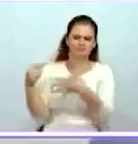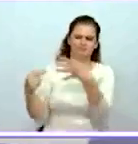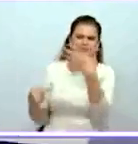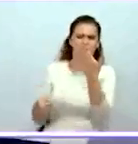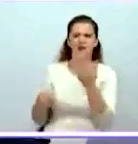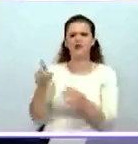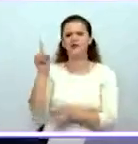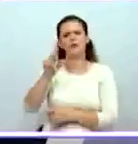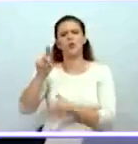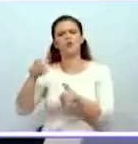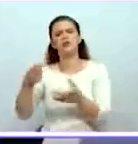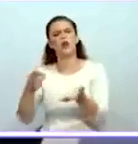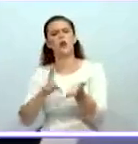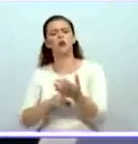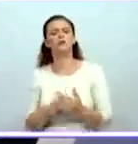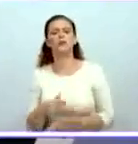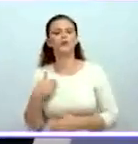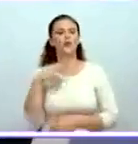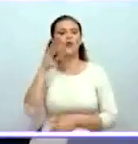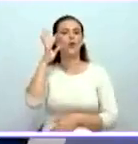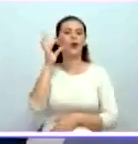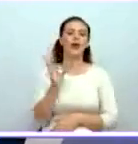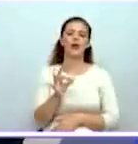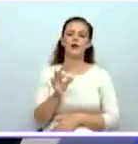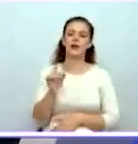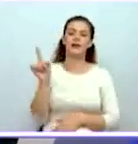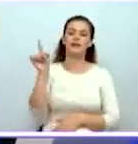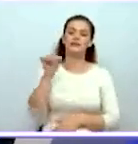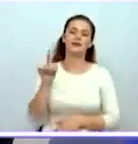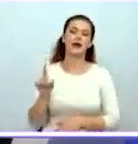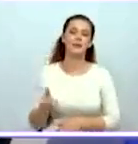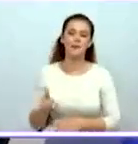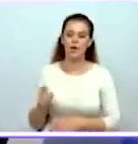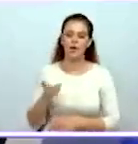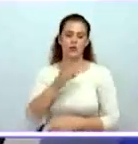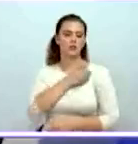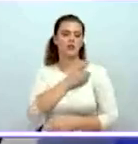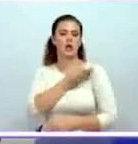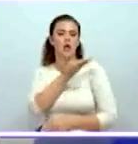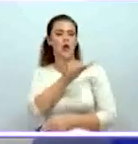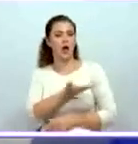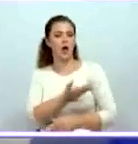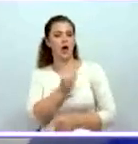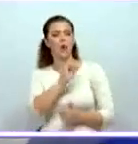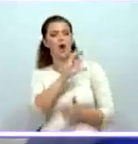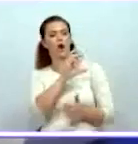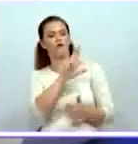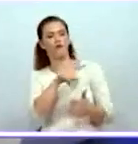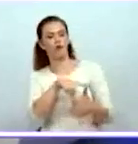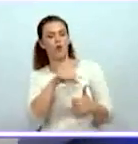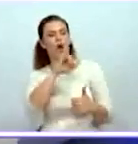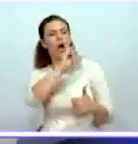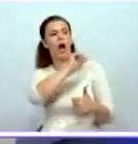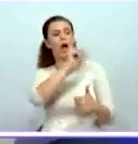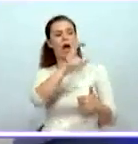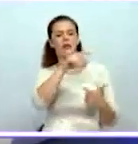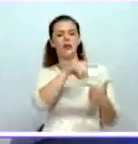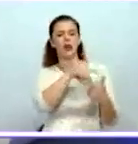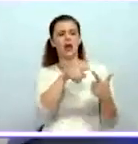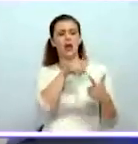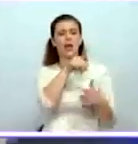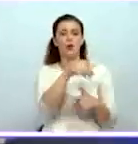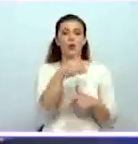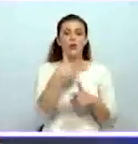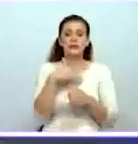Saprissa necesite, o sea, yo no creo ni siquiera que el Saprissa dirigencial, don Juan Carlos Rojas, don Ángel Catalina, vayan a